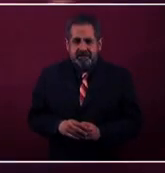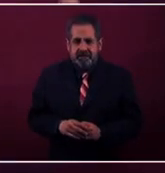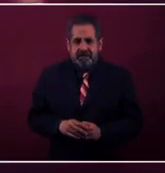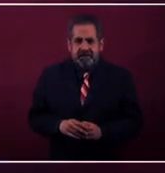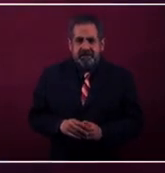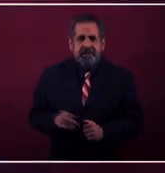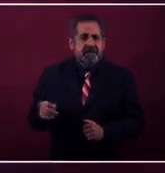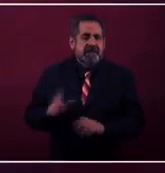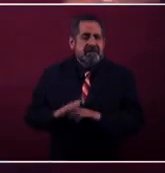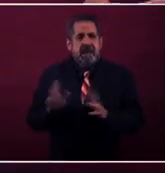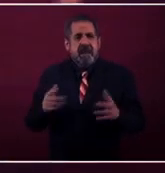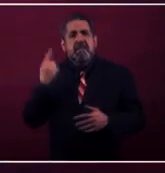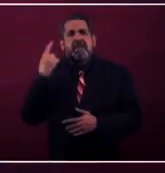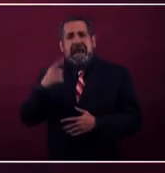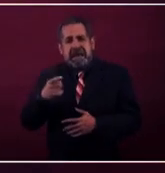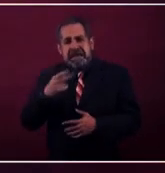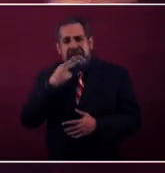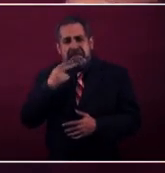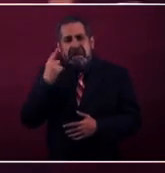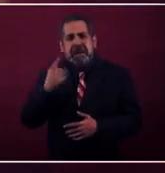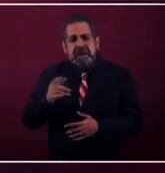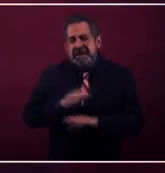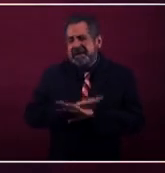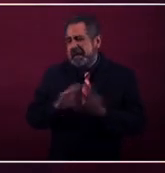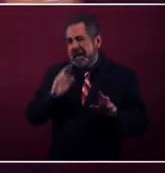empezaron a decir que ya no había salida.